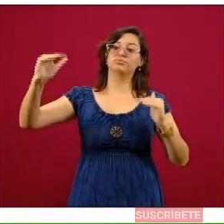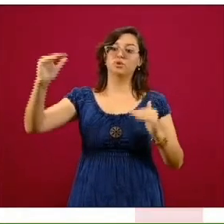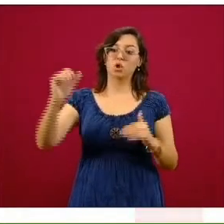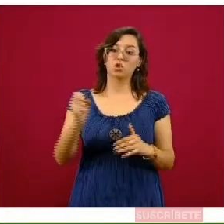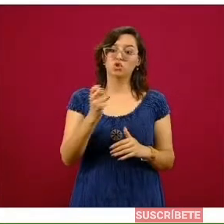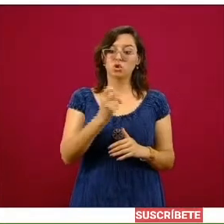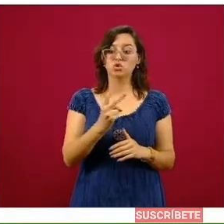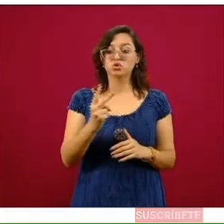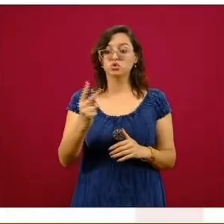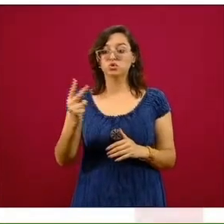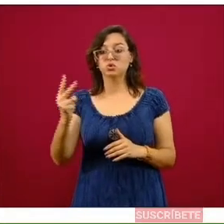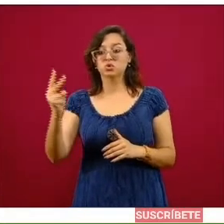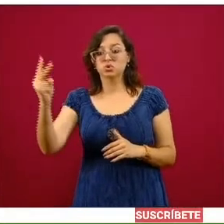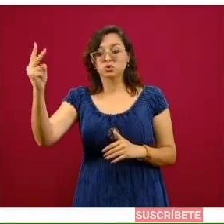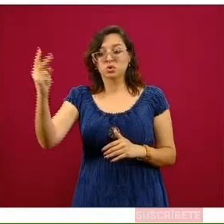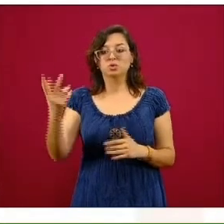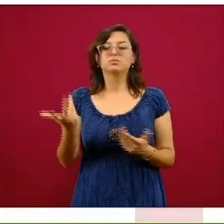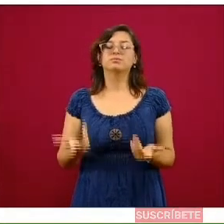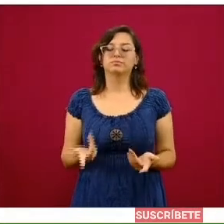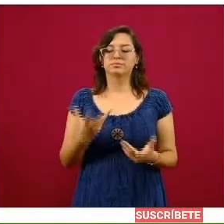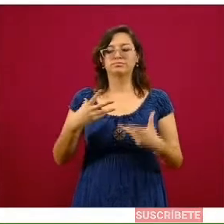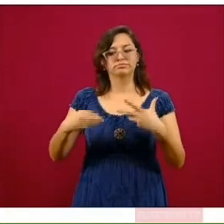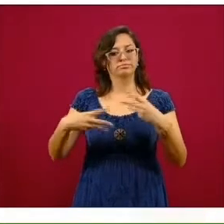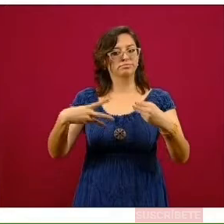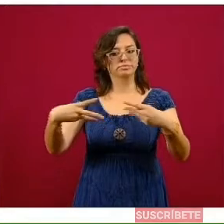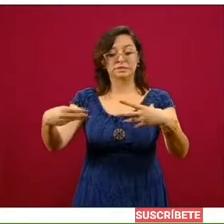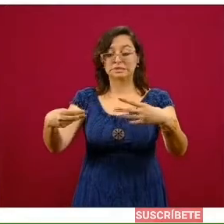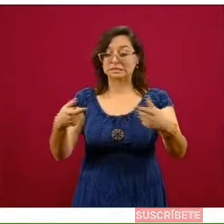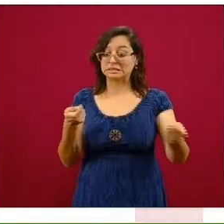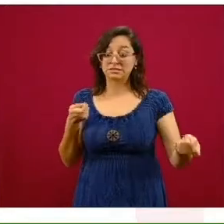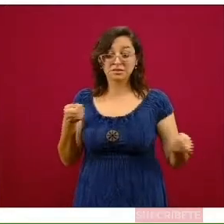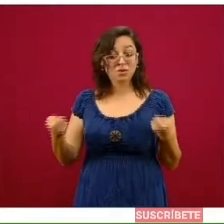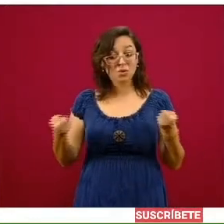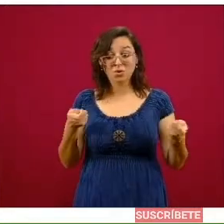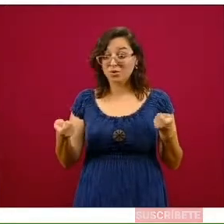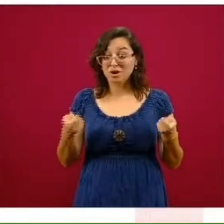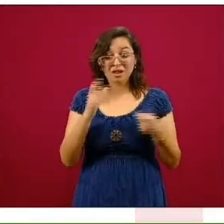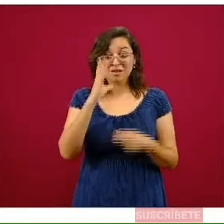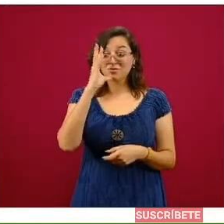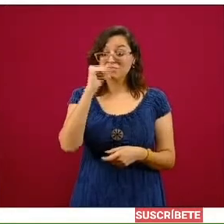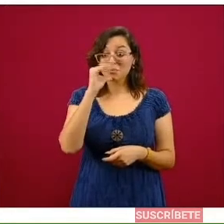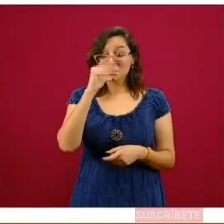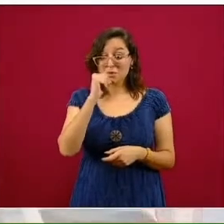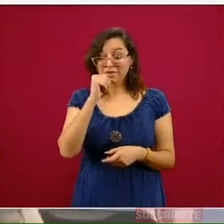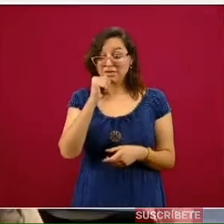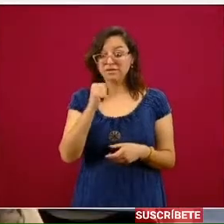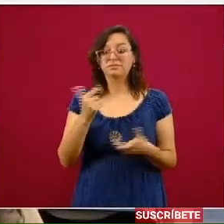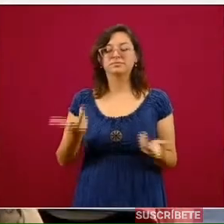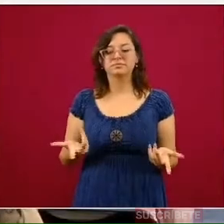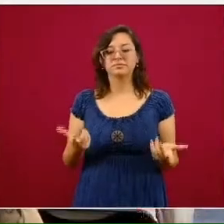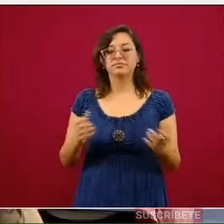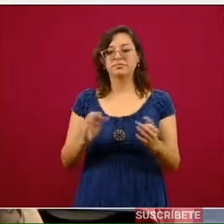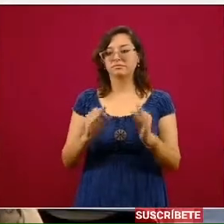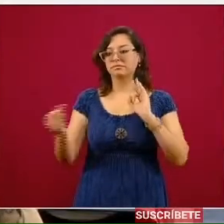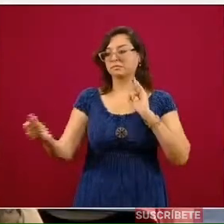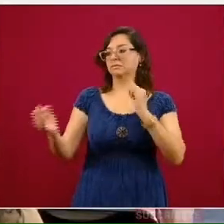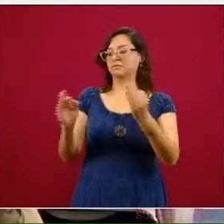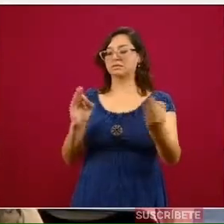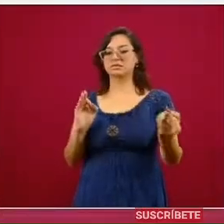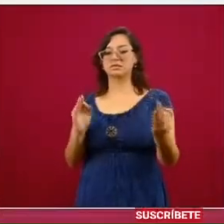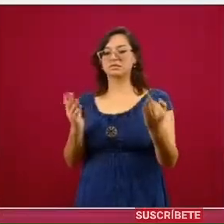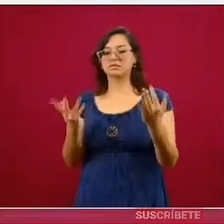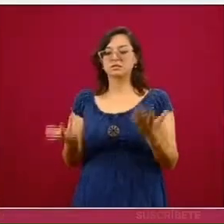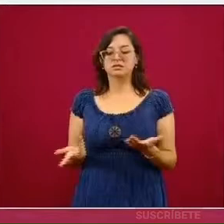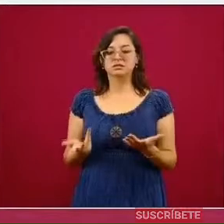el 1, más bien se está acercando hacia el 2 y si esto no se puede controlar a través de las actividades de sana distancia y de